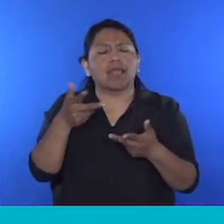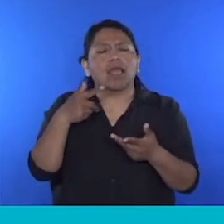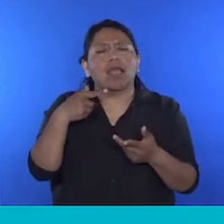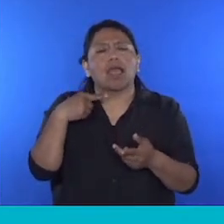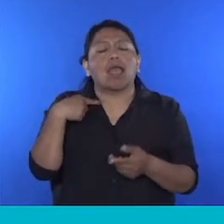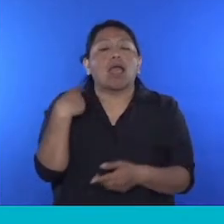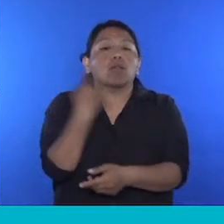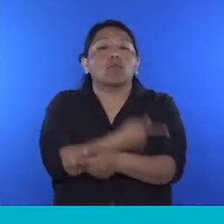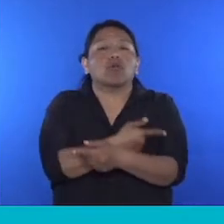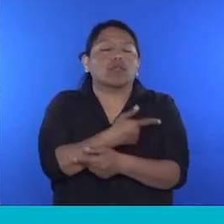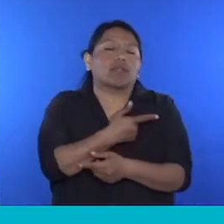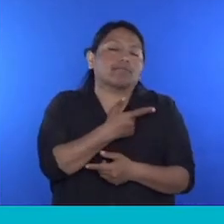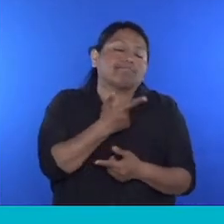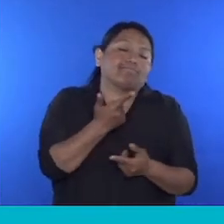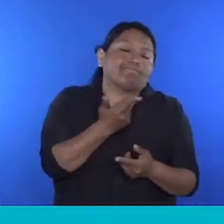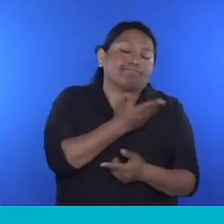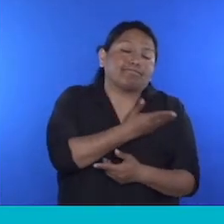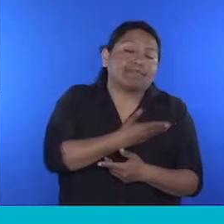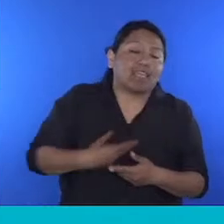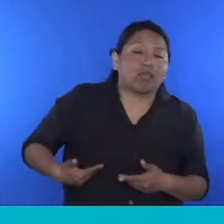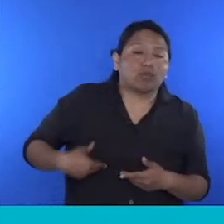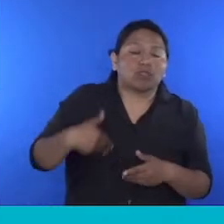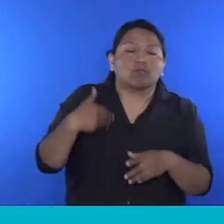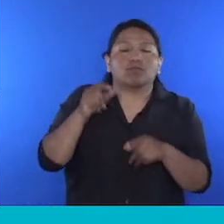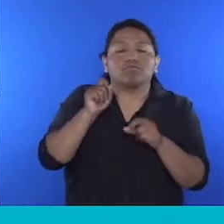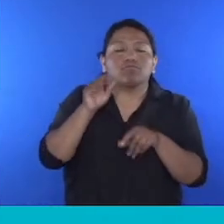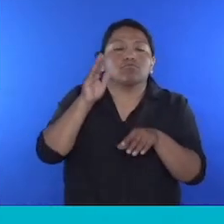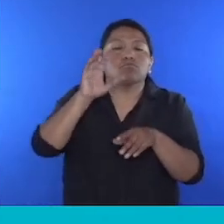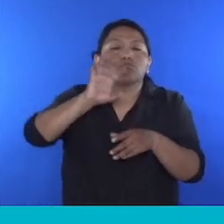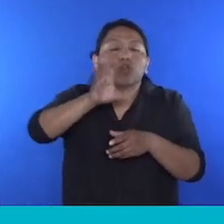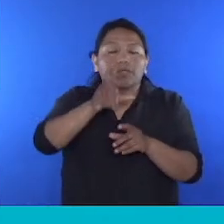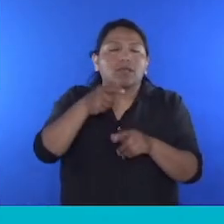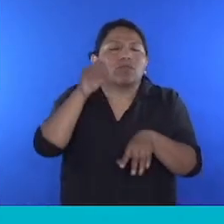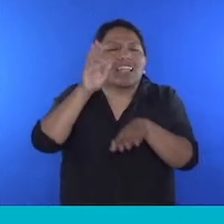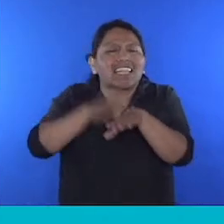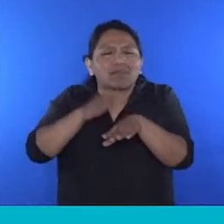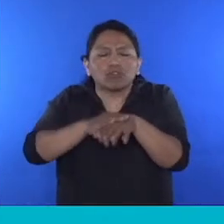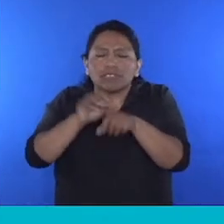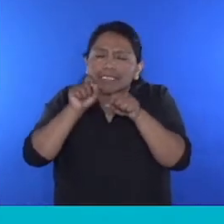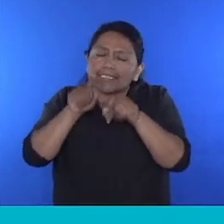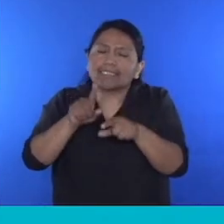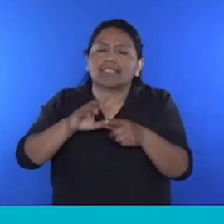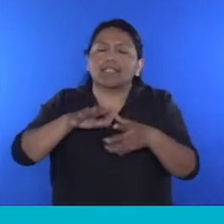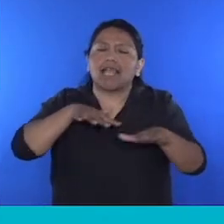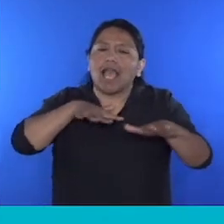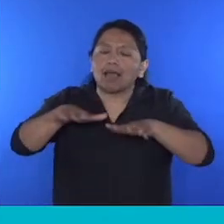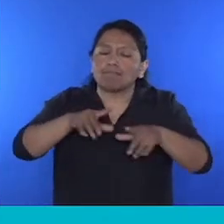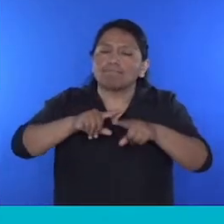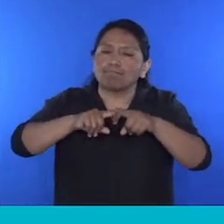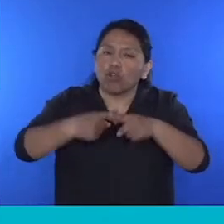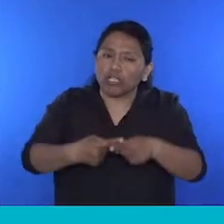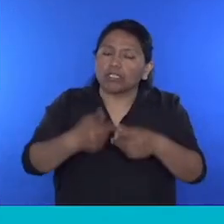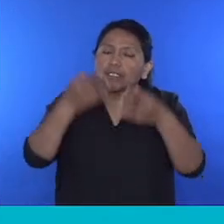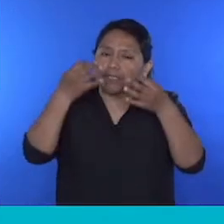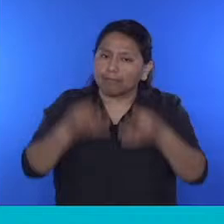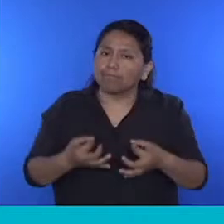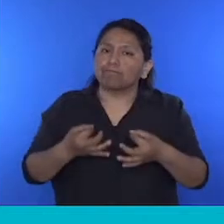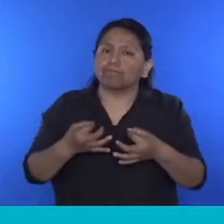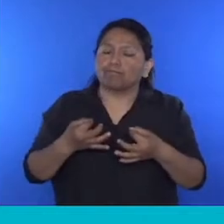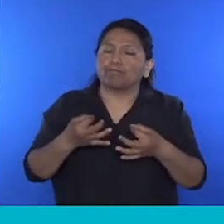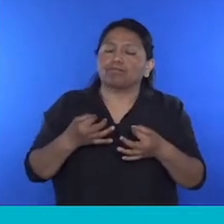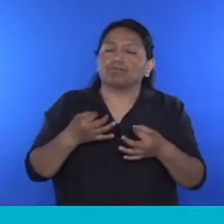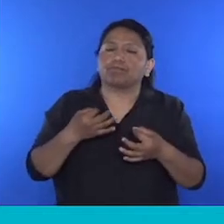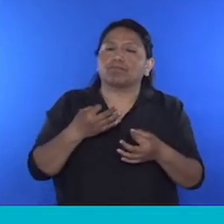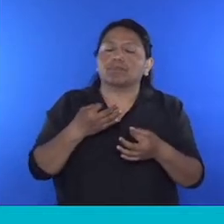Ejecutivo Provincial por la responsabilidad que tiene en la ejecución de las políticas, al